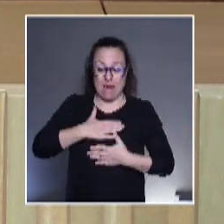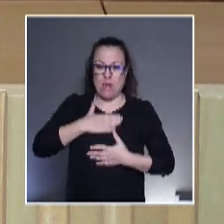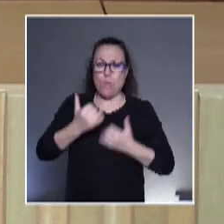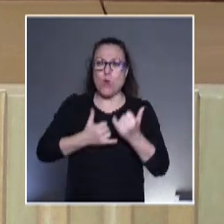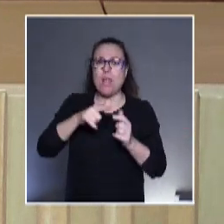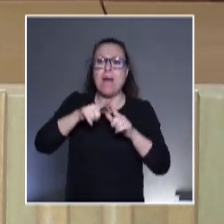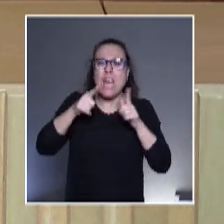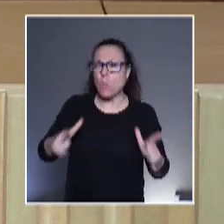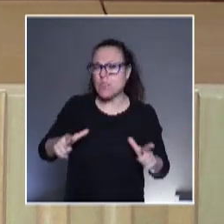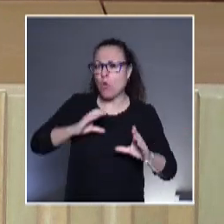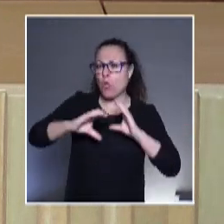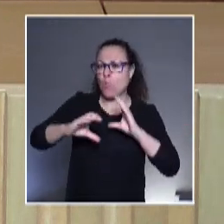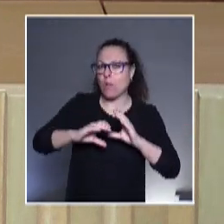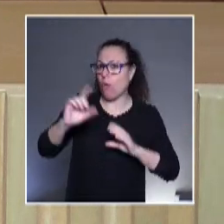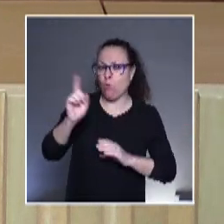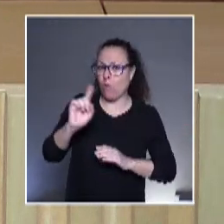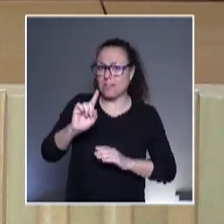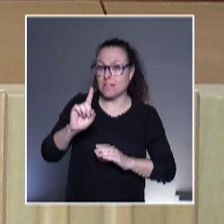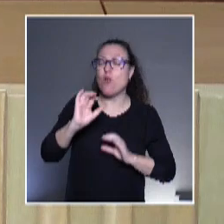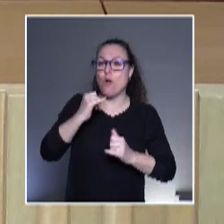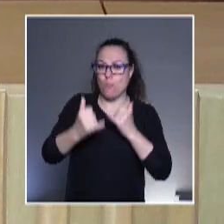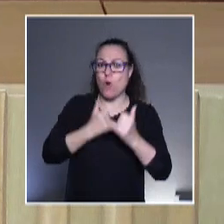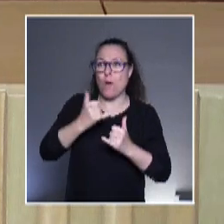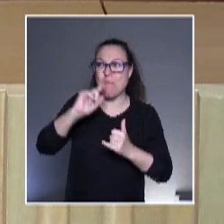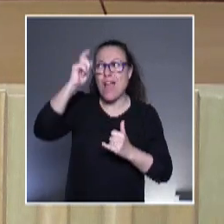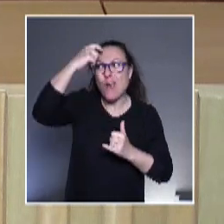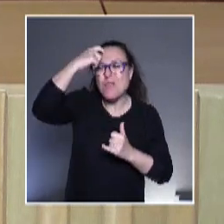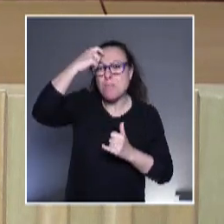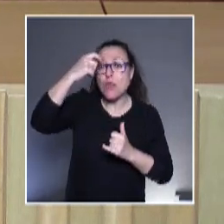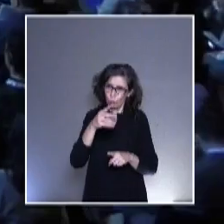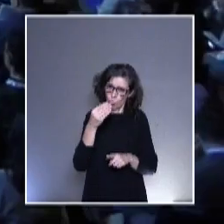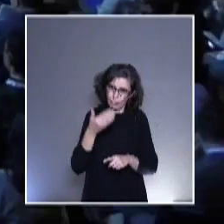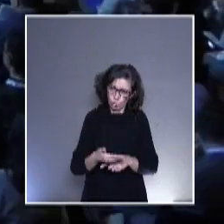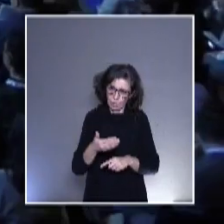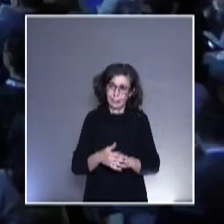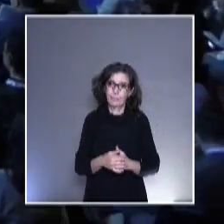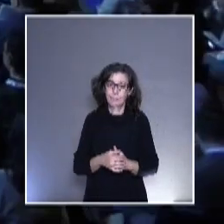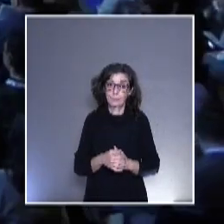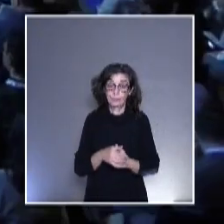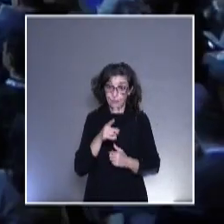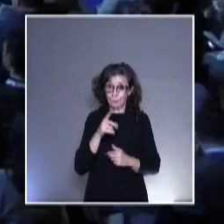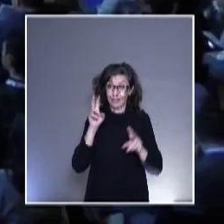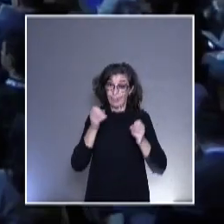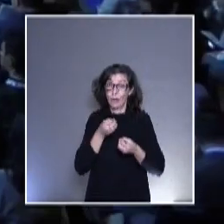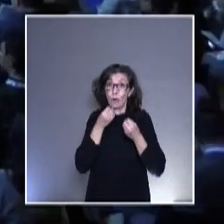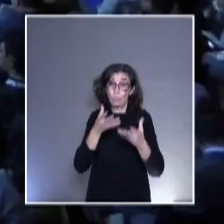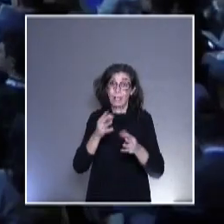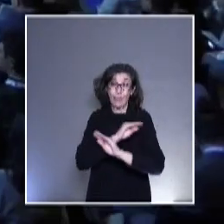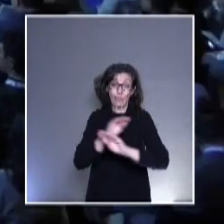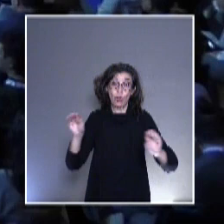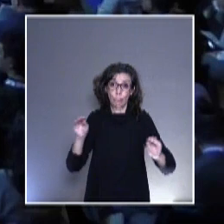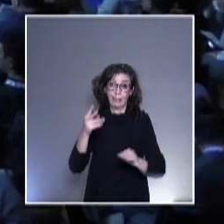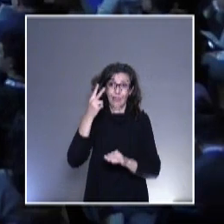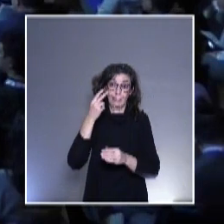lingüístico ni de comunicación es un problema de Concepción del ejercicio del poder la comunicación tributaria Es sobre todo una oportunidad de poder